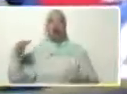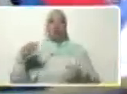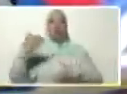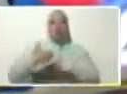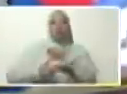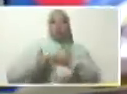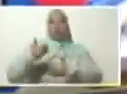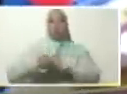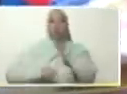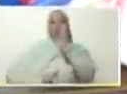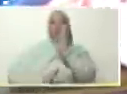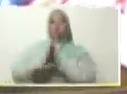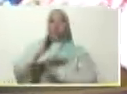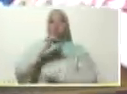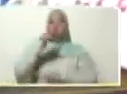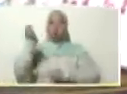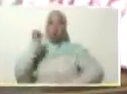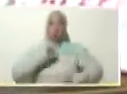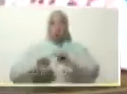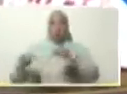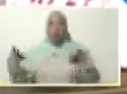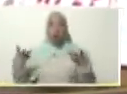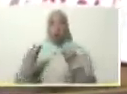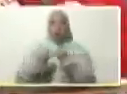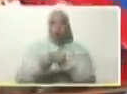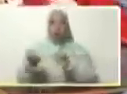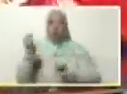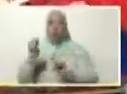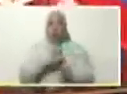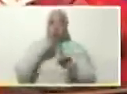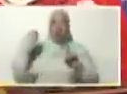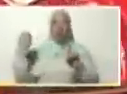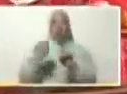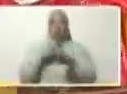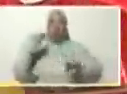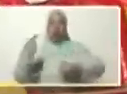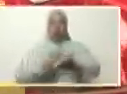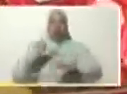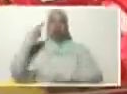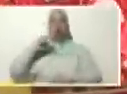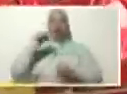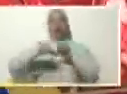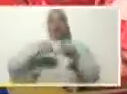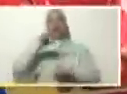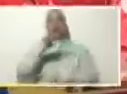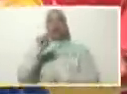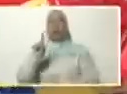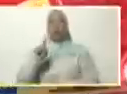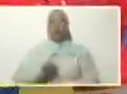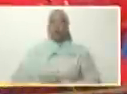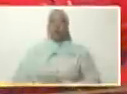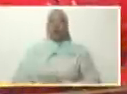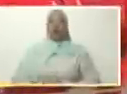avance, como un gran bloque de lucha de la revolución bolivariana del siglo XXI.